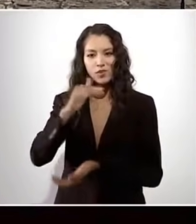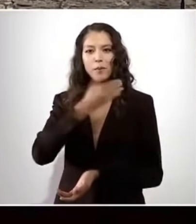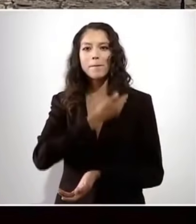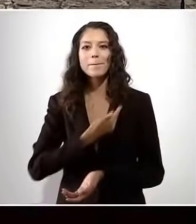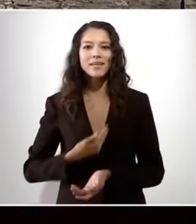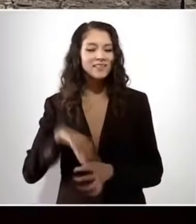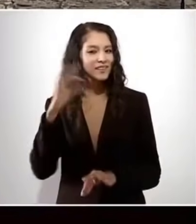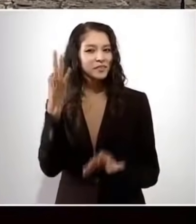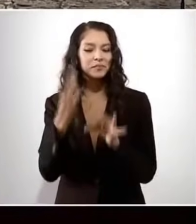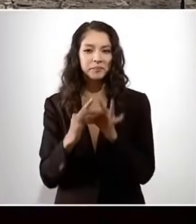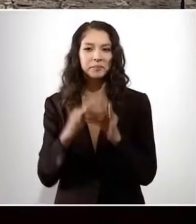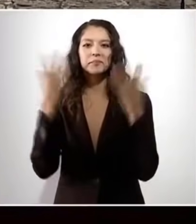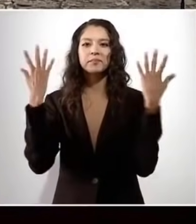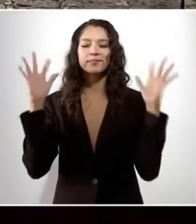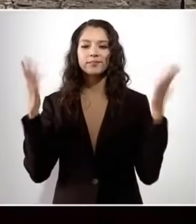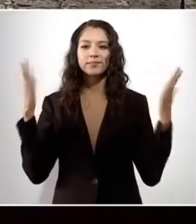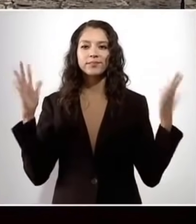todo.